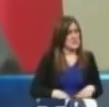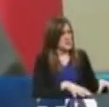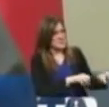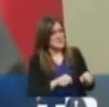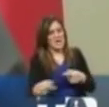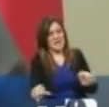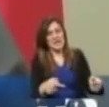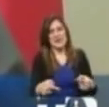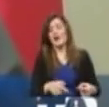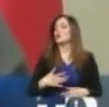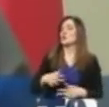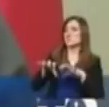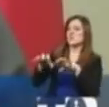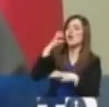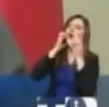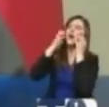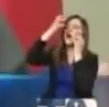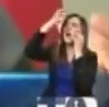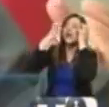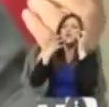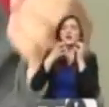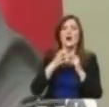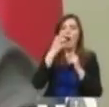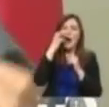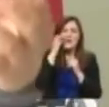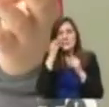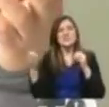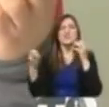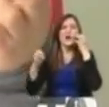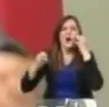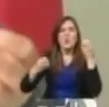disputa probablemente de este juguete se dio de esa manera. O sea, el niño mordió,